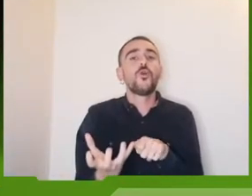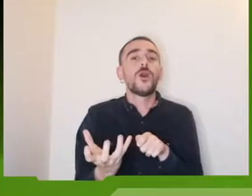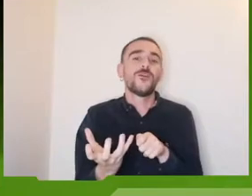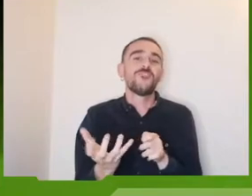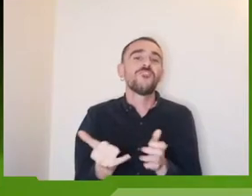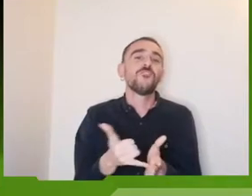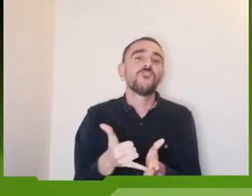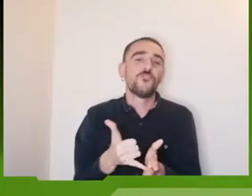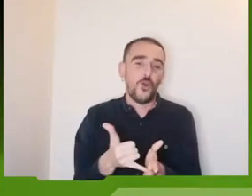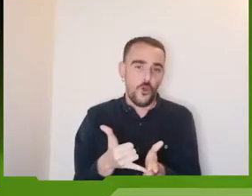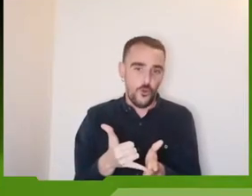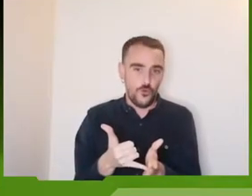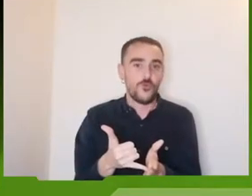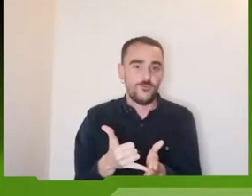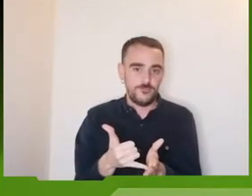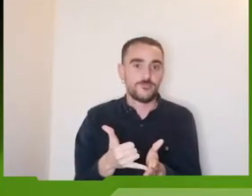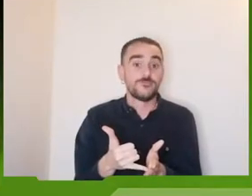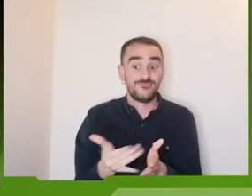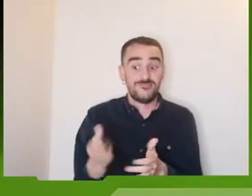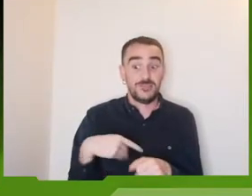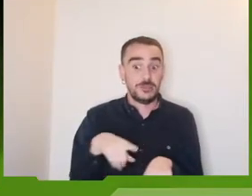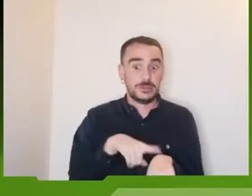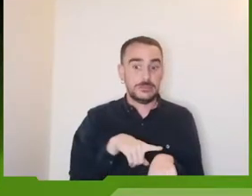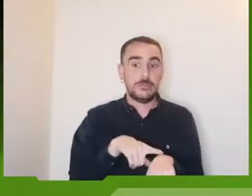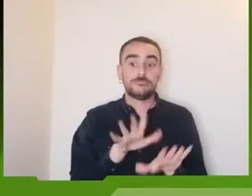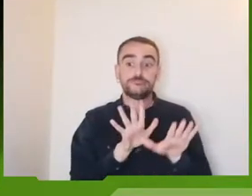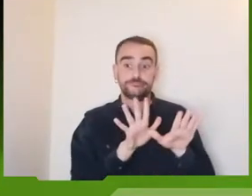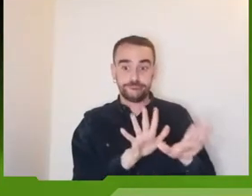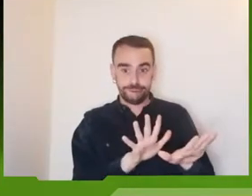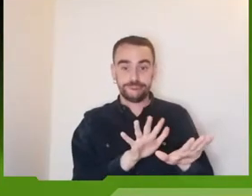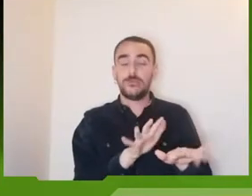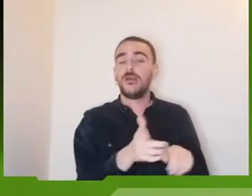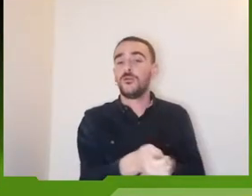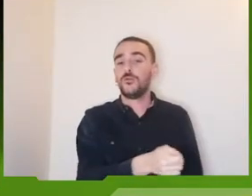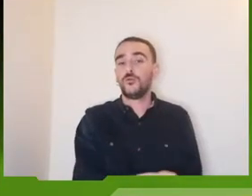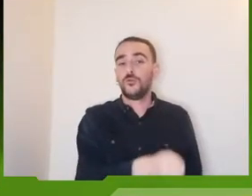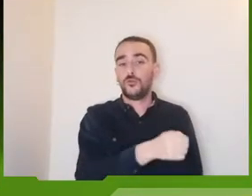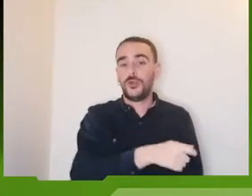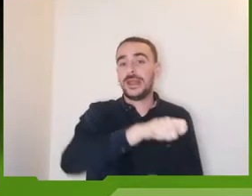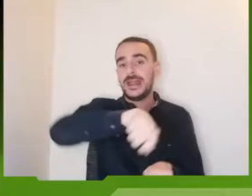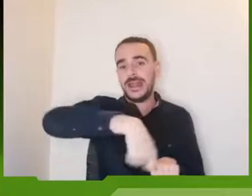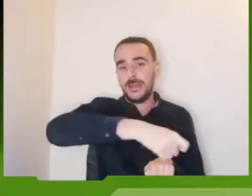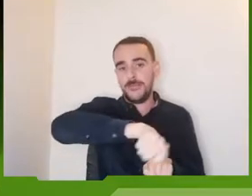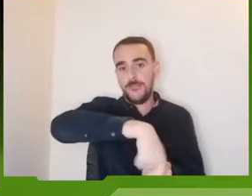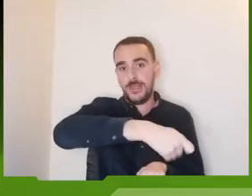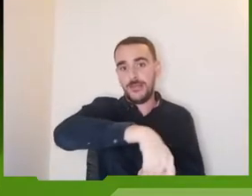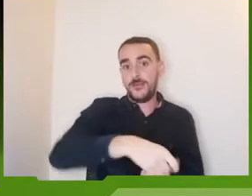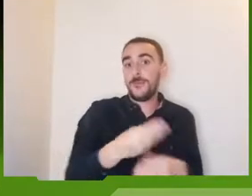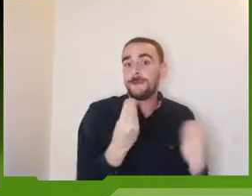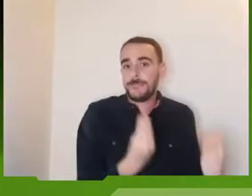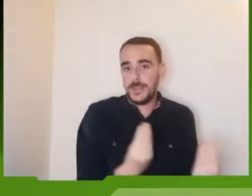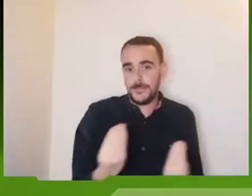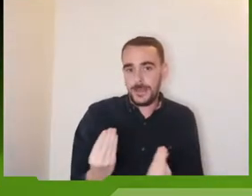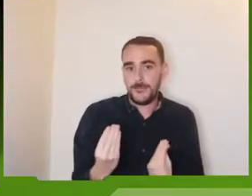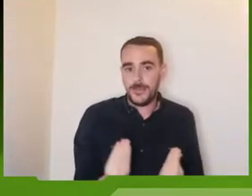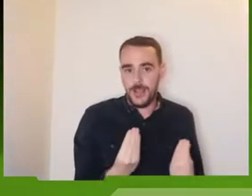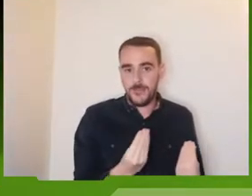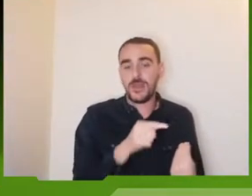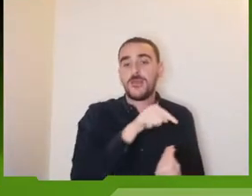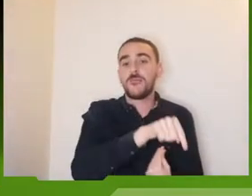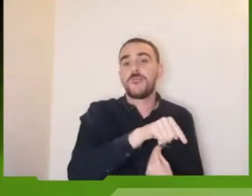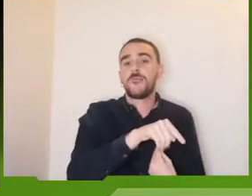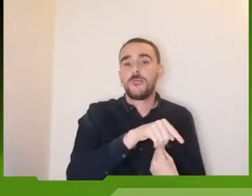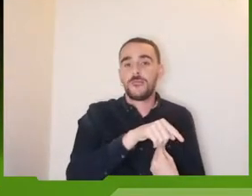picar las setas. Remeno bien para que se impregne.